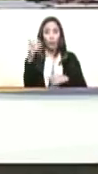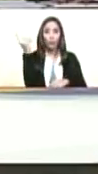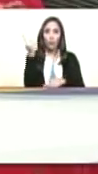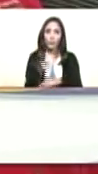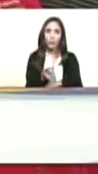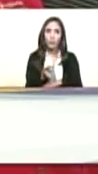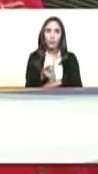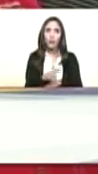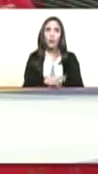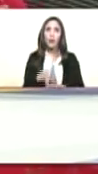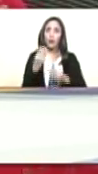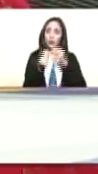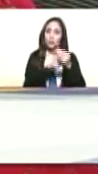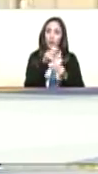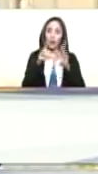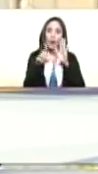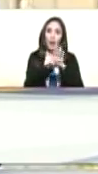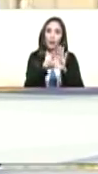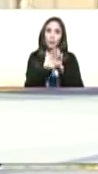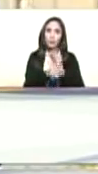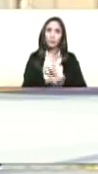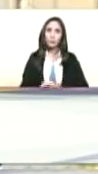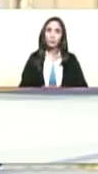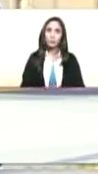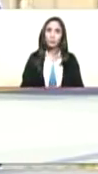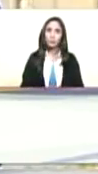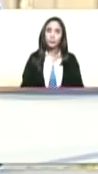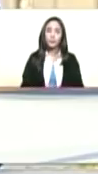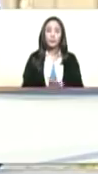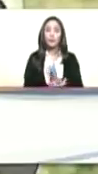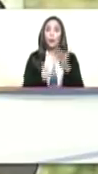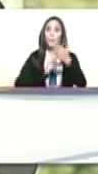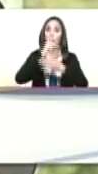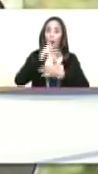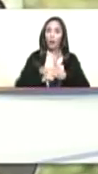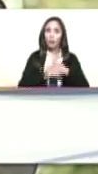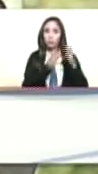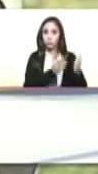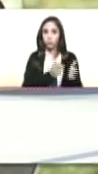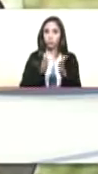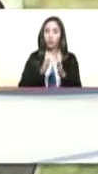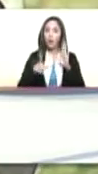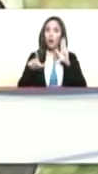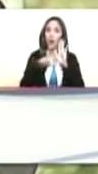del Estado Mayor, Wilmar Castro Soteldo, hacer un plan verdadero, audaz,